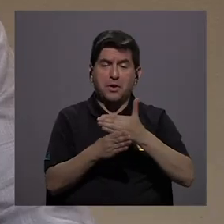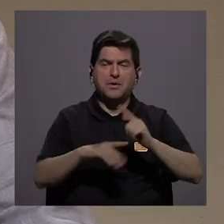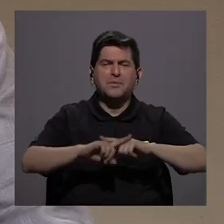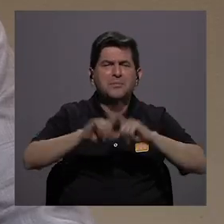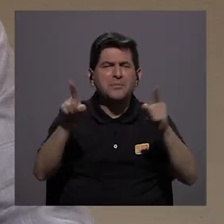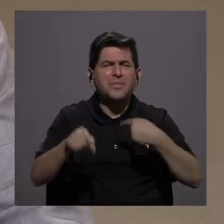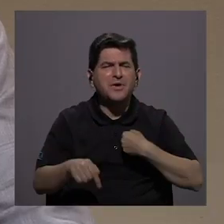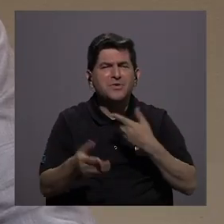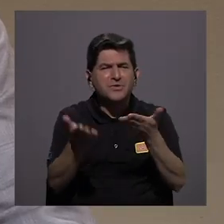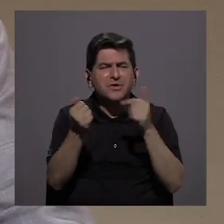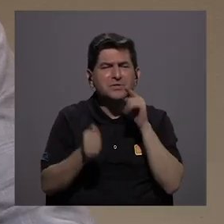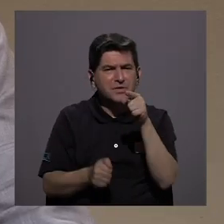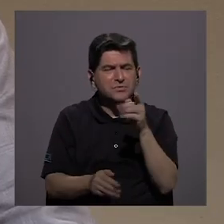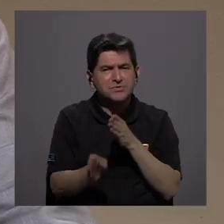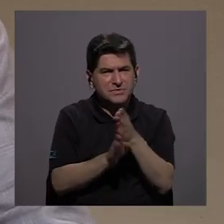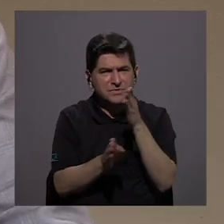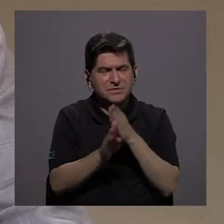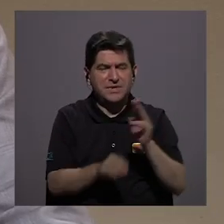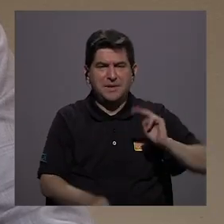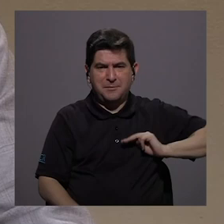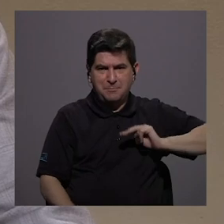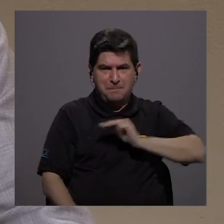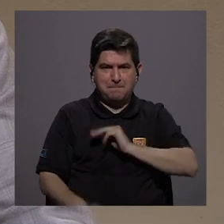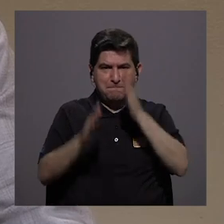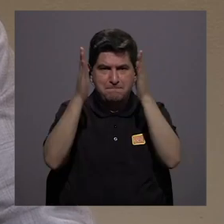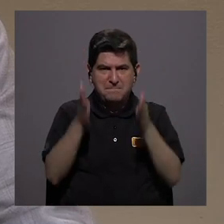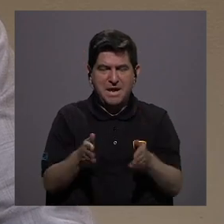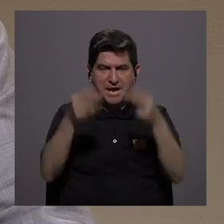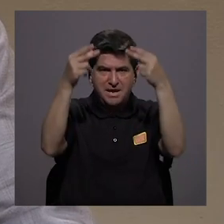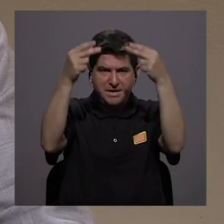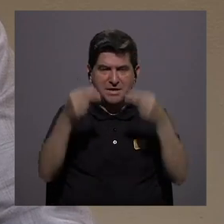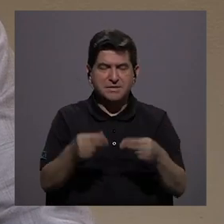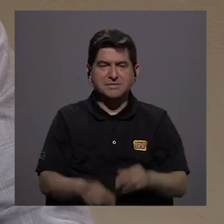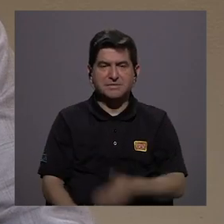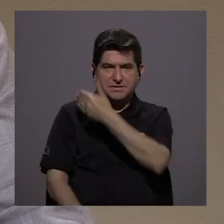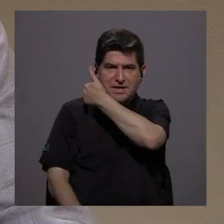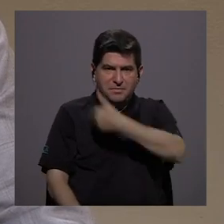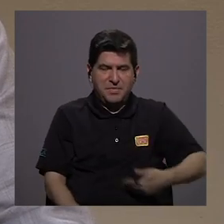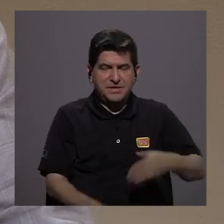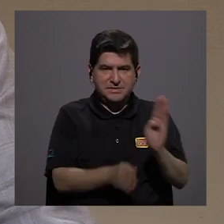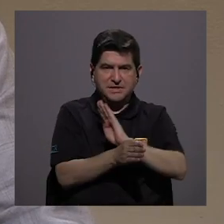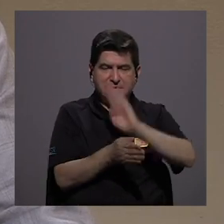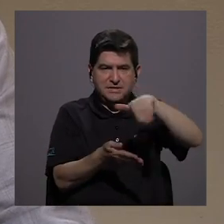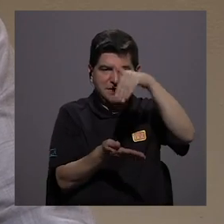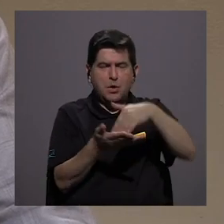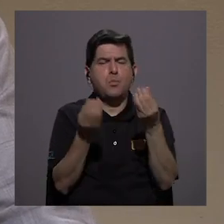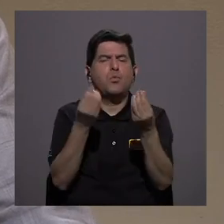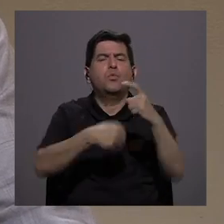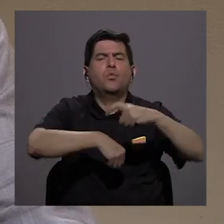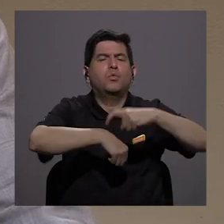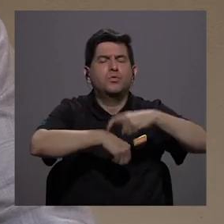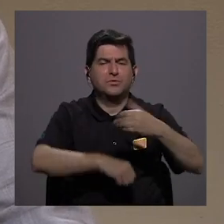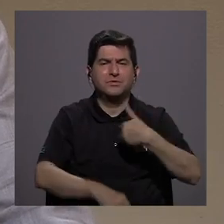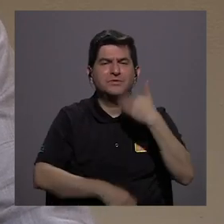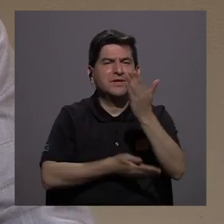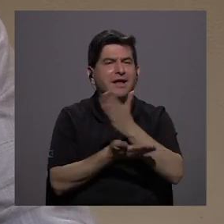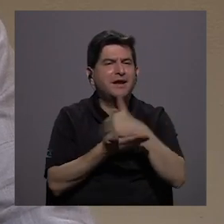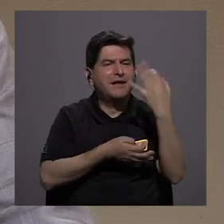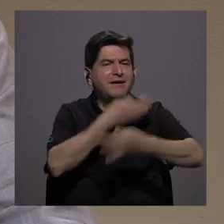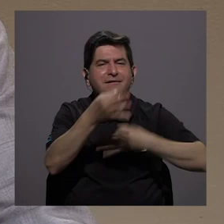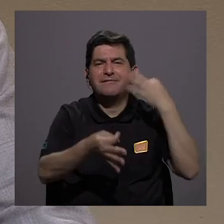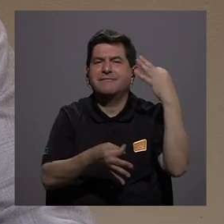pero me gustaría con su trayectoria como ministro de Hacienda y además presidiendo el Banco Central durante tanto tiempo, tener algún